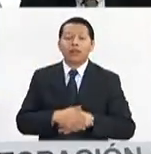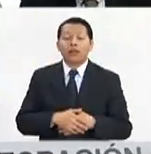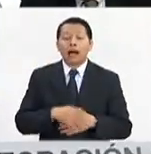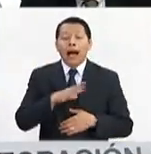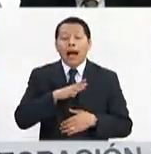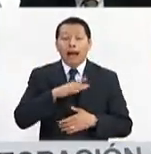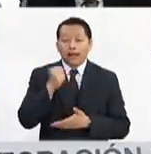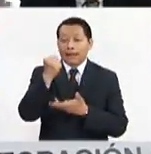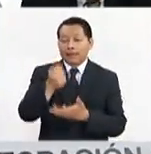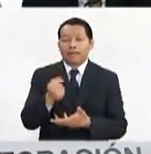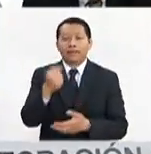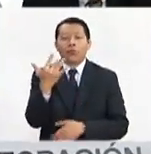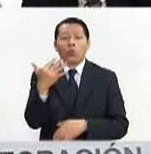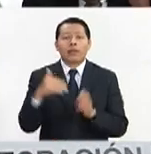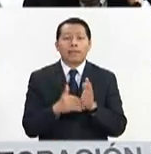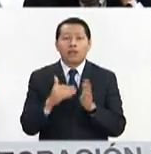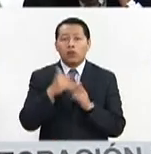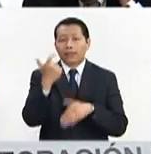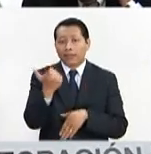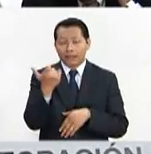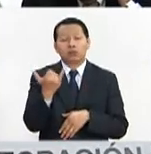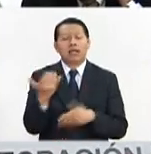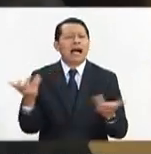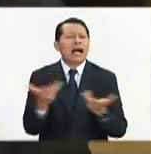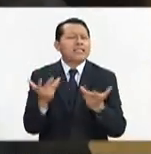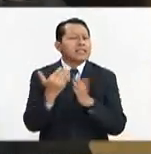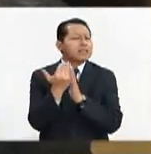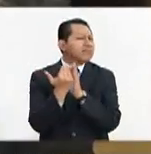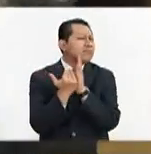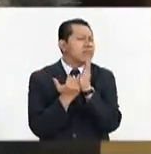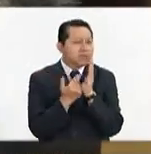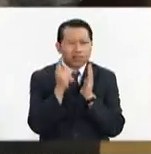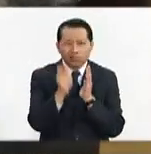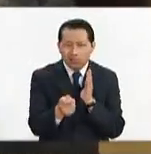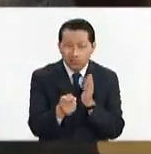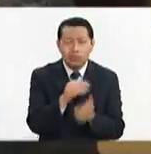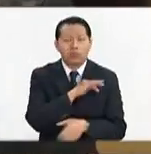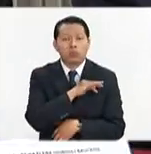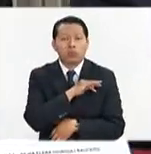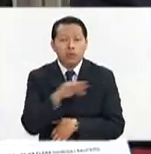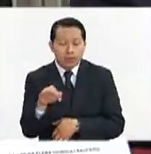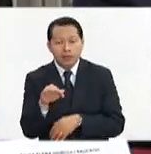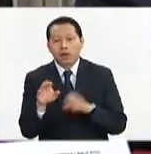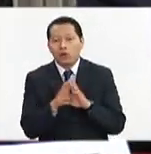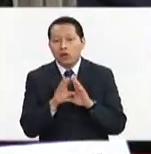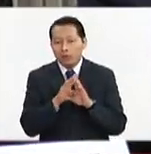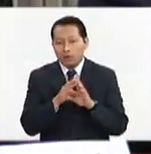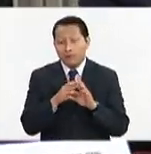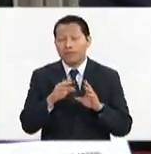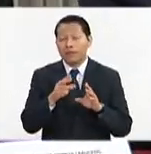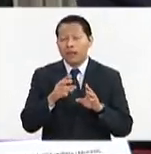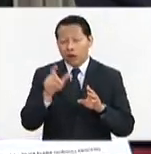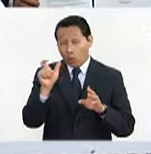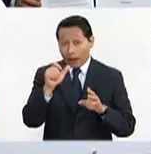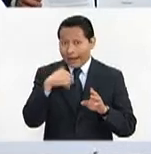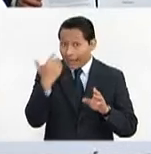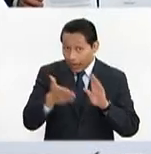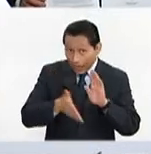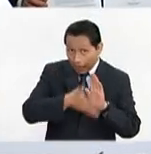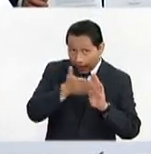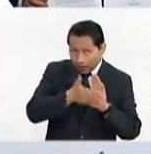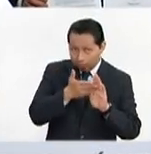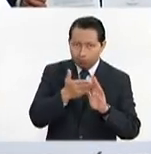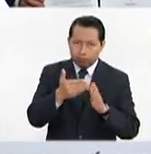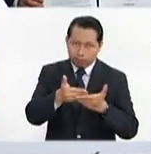presupuesto inicial de 50 millones de pesos y entre las acciones que evaluará se encuentran regulación de construcciones y reglamento en la